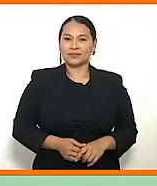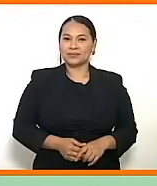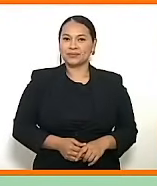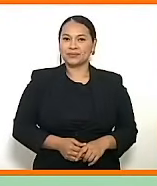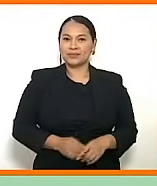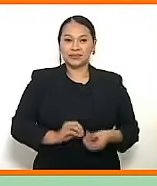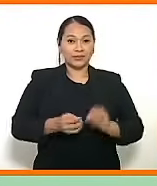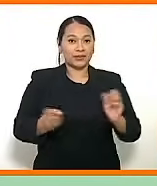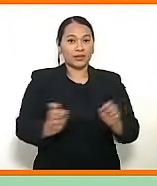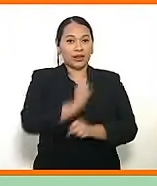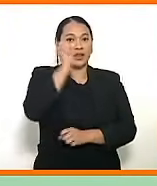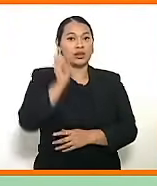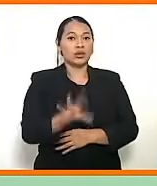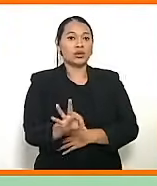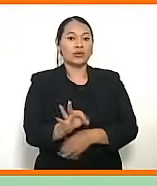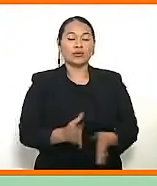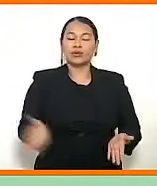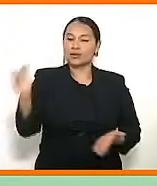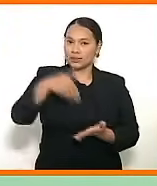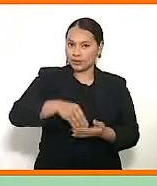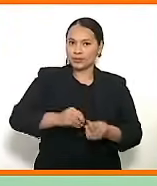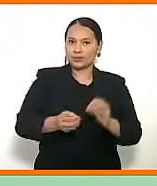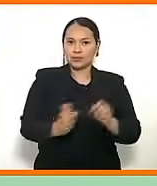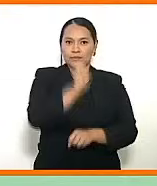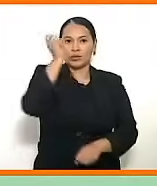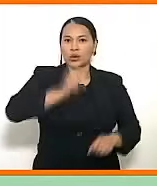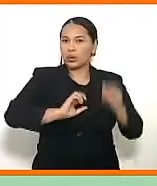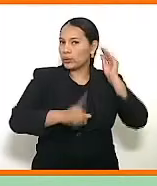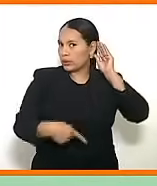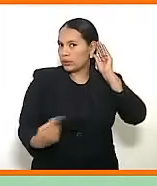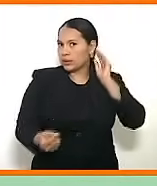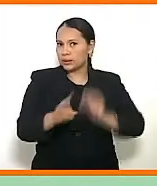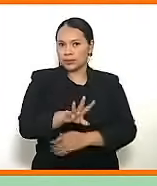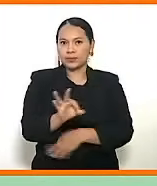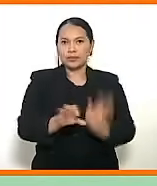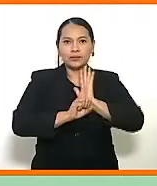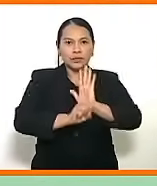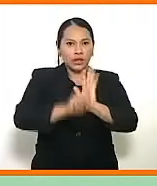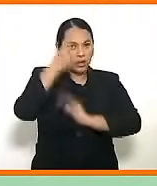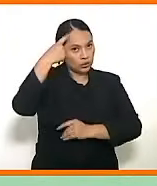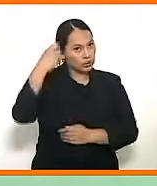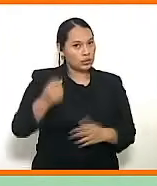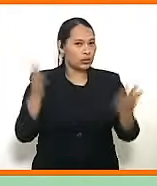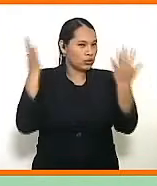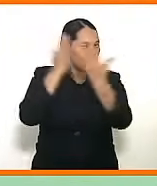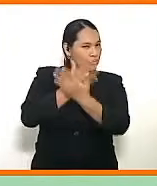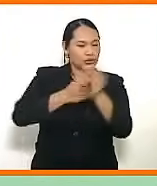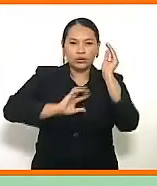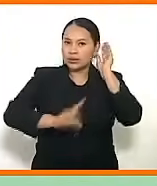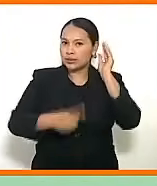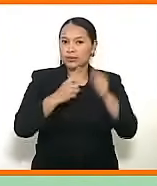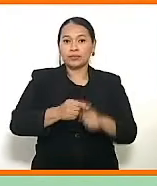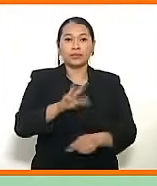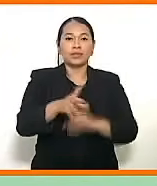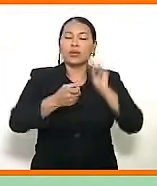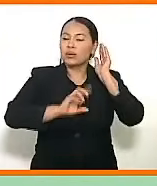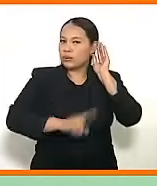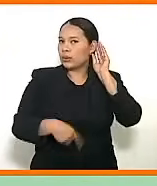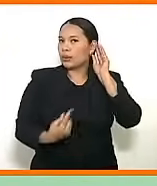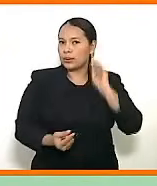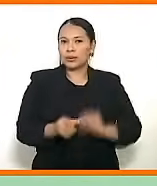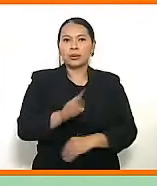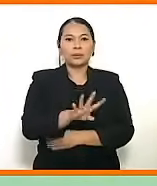el 9, número favorecido para diaria 49 con su símbolo de sueño sombra. Para Multi-X 5X, para más 1,